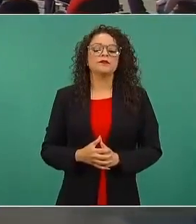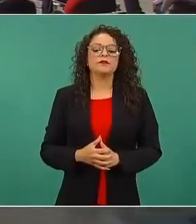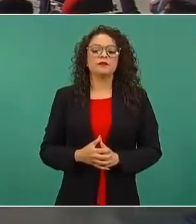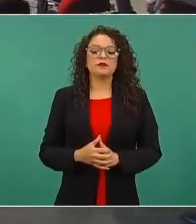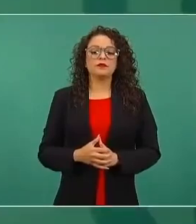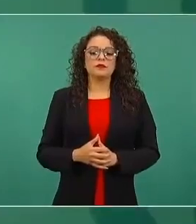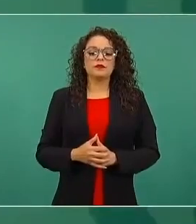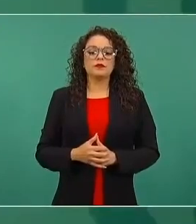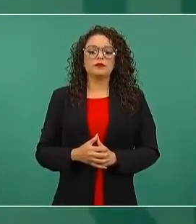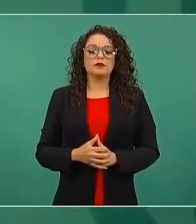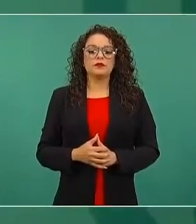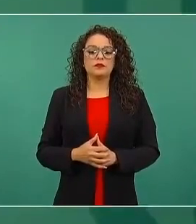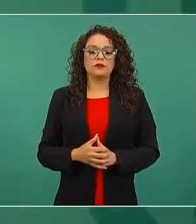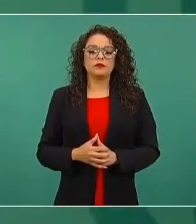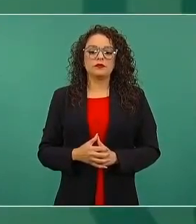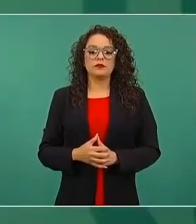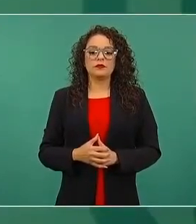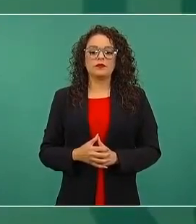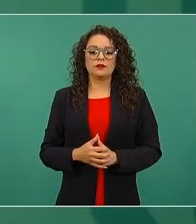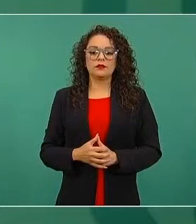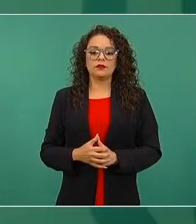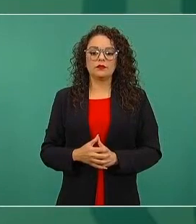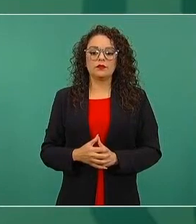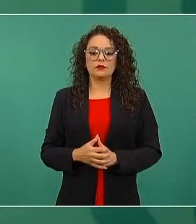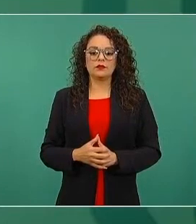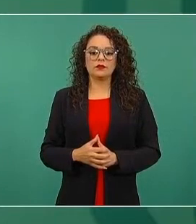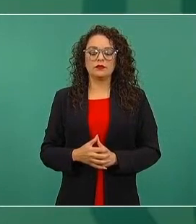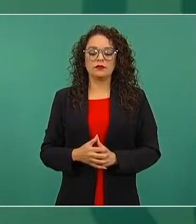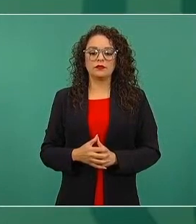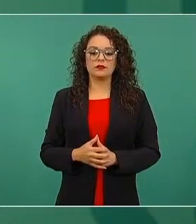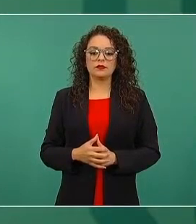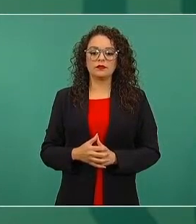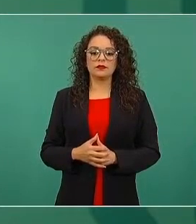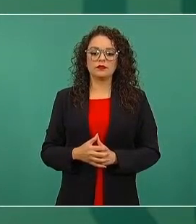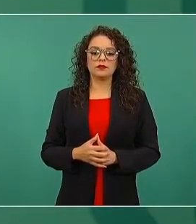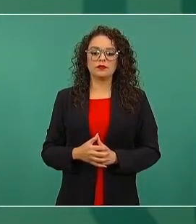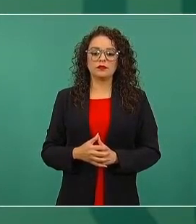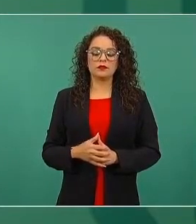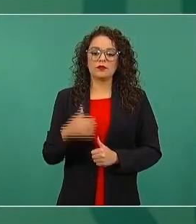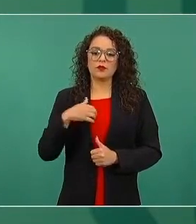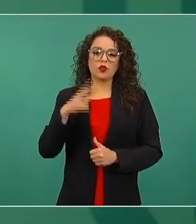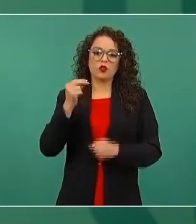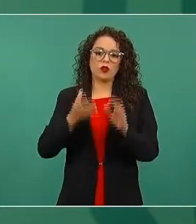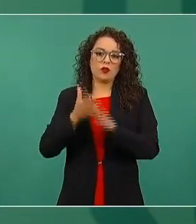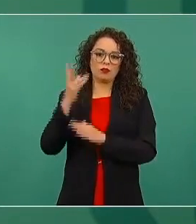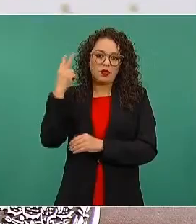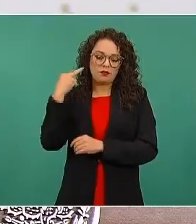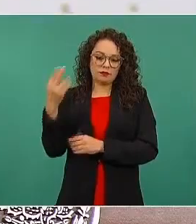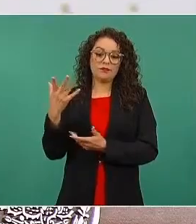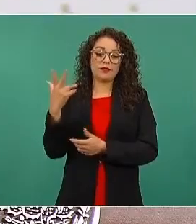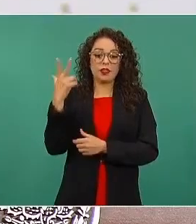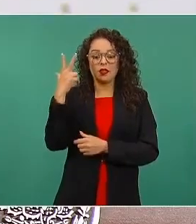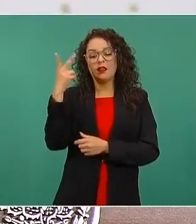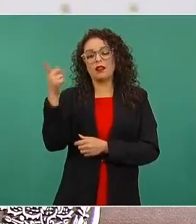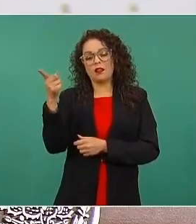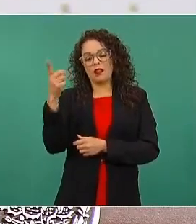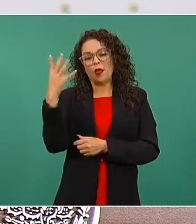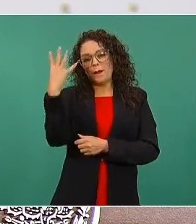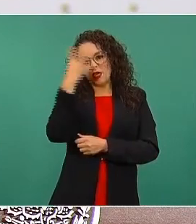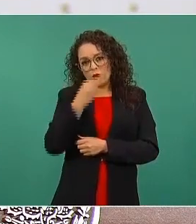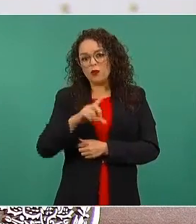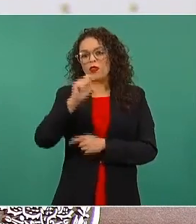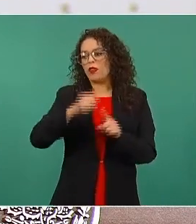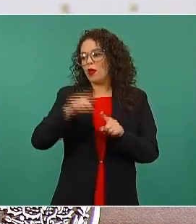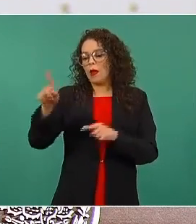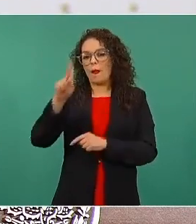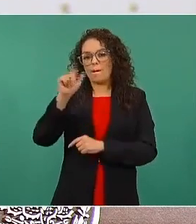porque no hay salida, no hay viaje. Tenemos que ir a Villahermosa y de Villahermosa a Palenque.